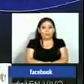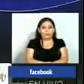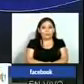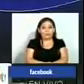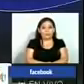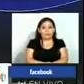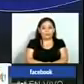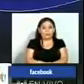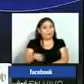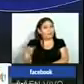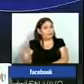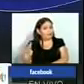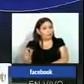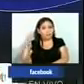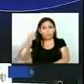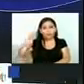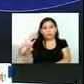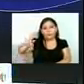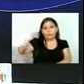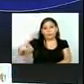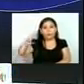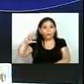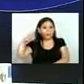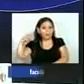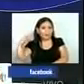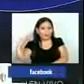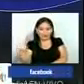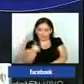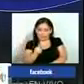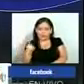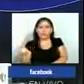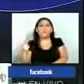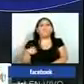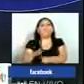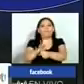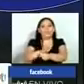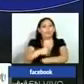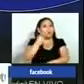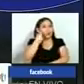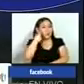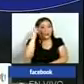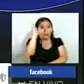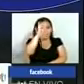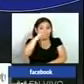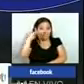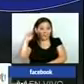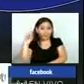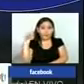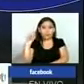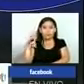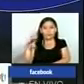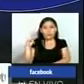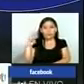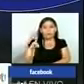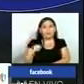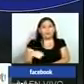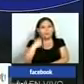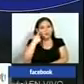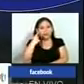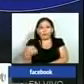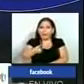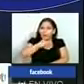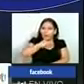Y más de 24.300 casos De COVID Se registran En Bolivia Vamos a saludar Al periodista Víctor Hugo